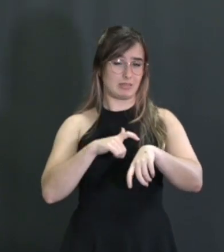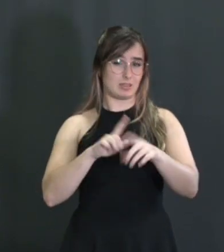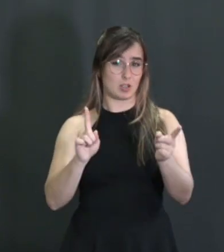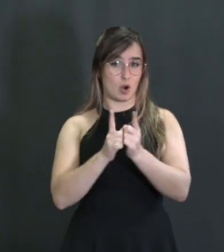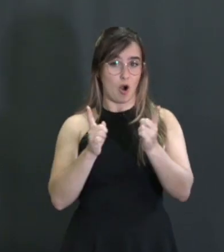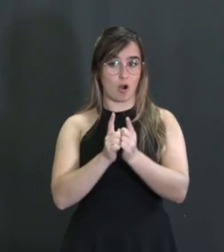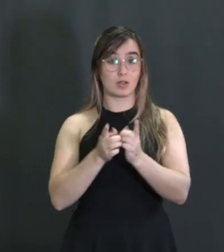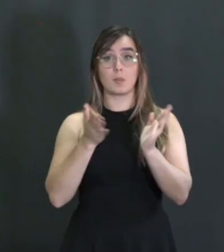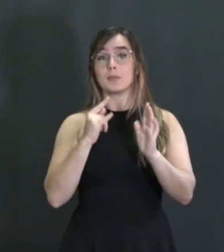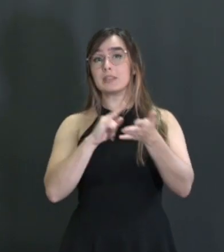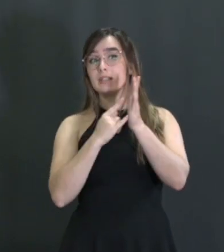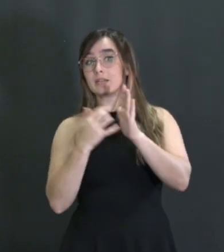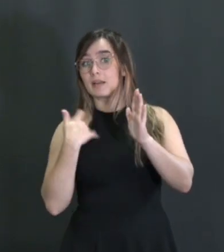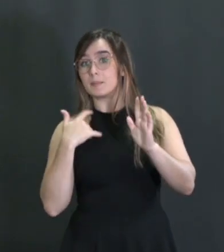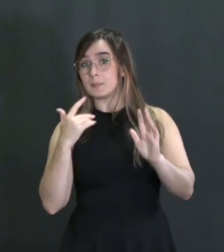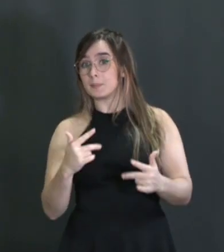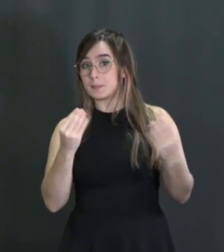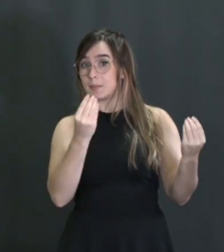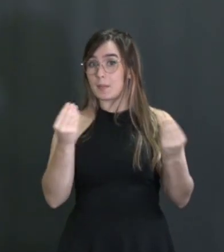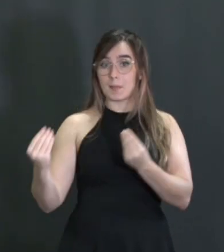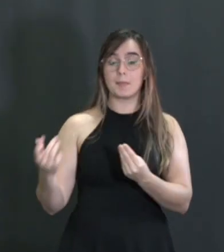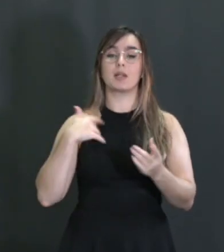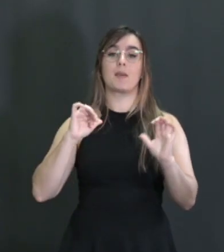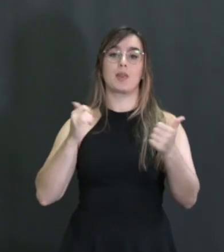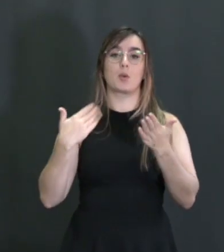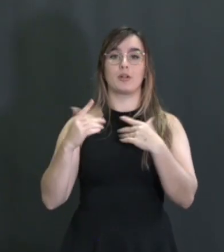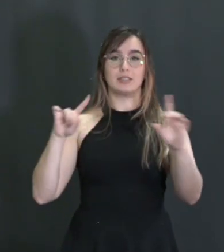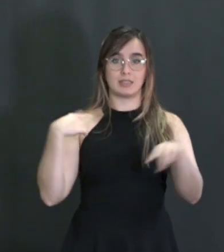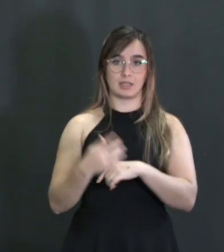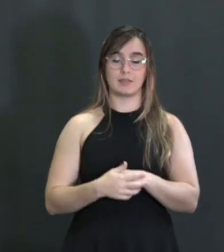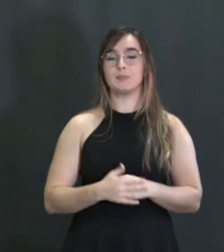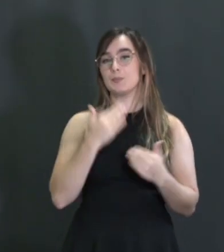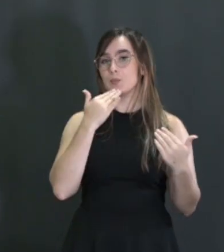las cuestiones técnicas nos lo permitan. Muchas gracias. Muchas gracias, Santi. Gracias a vosotros. Gracias.